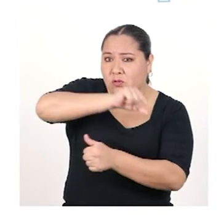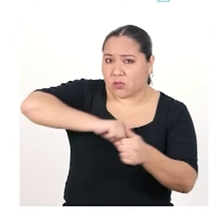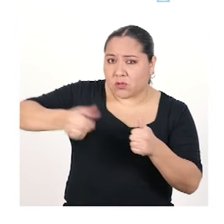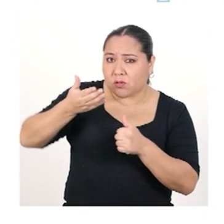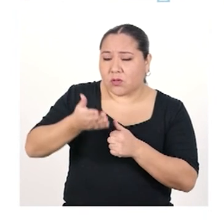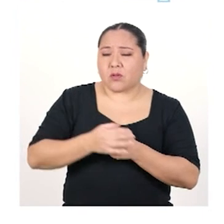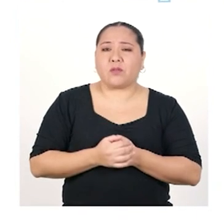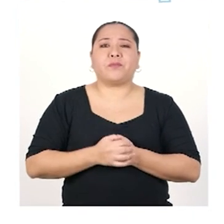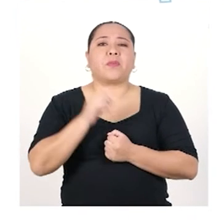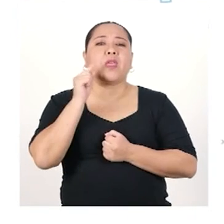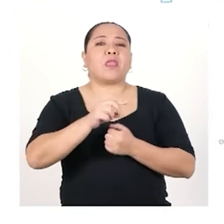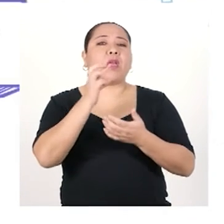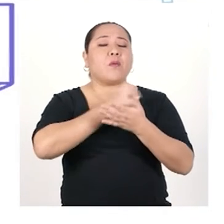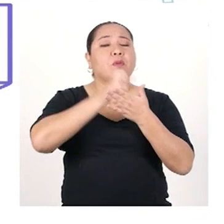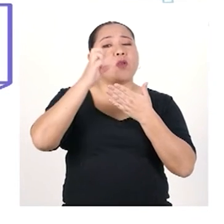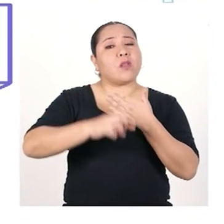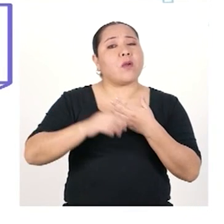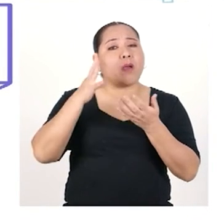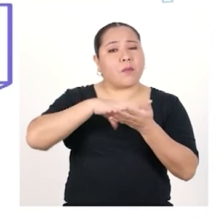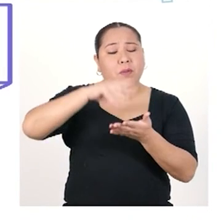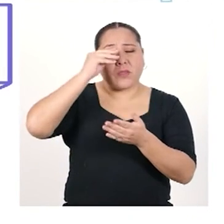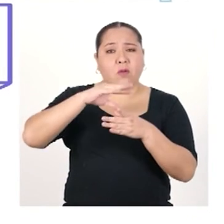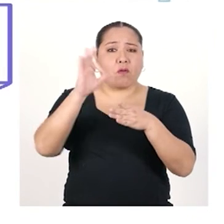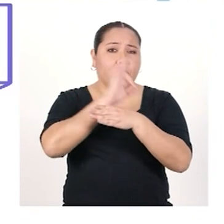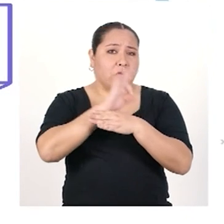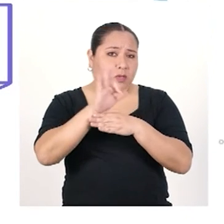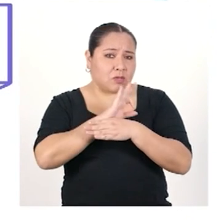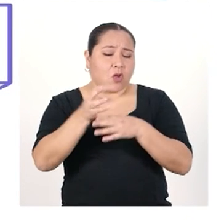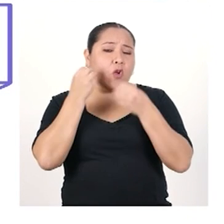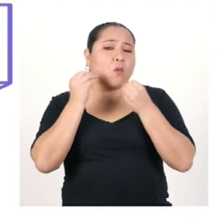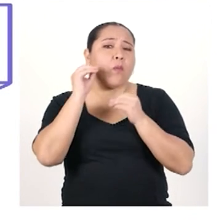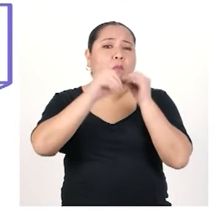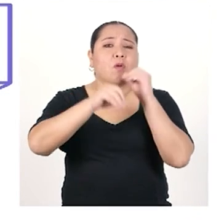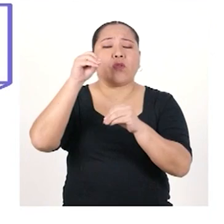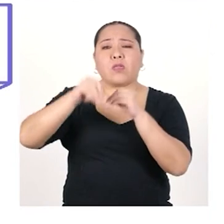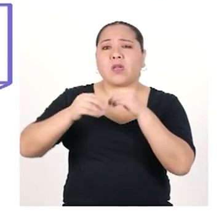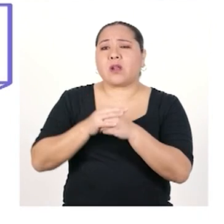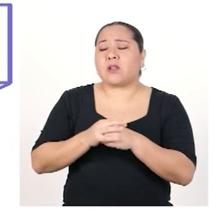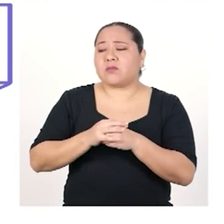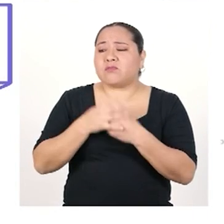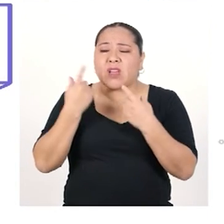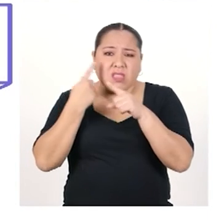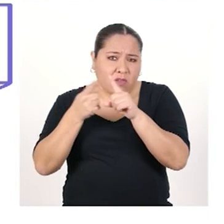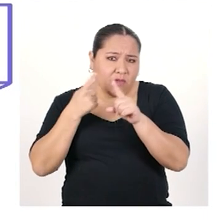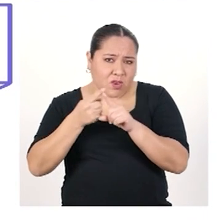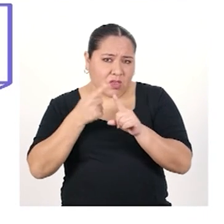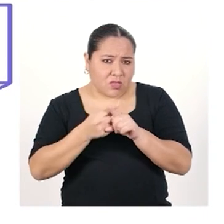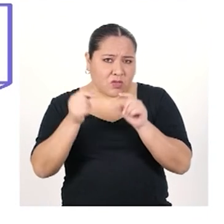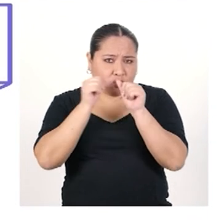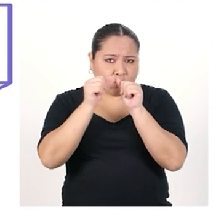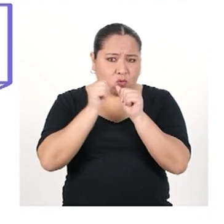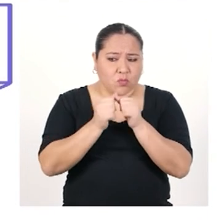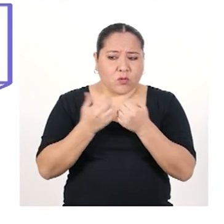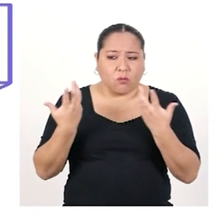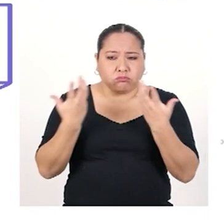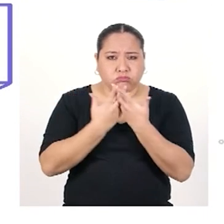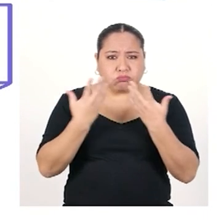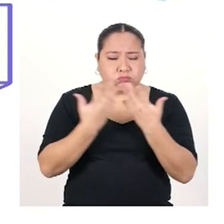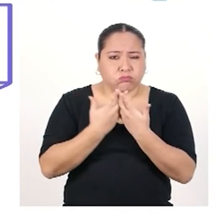en el ambiente? En el programa aprendimos sobre fracciones y cómo aplicarlas para operaciones y